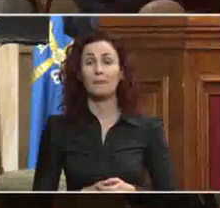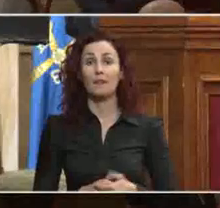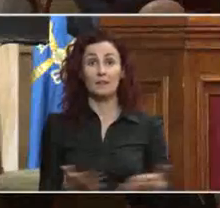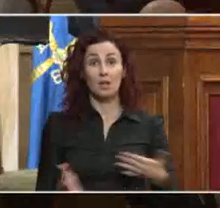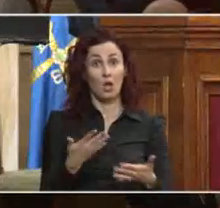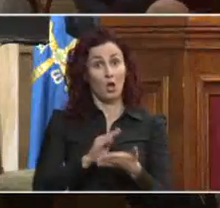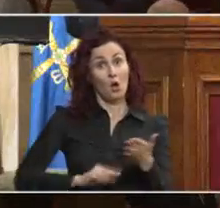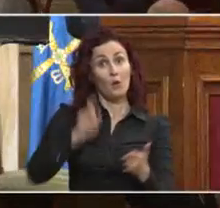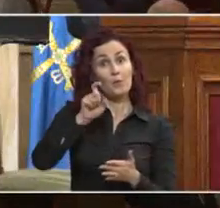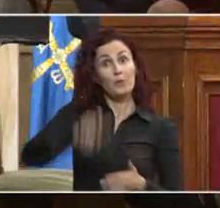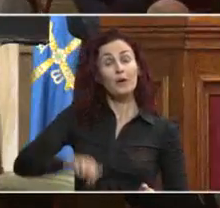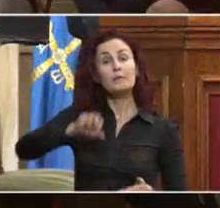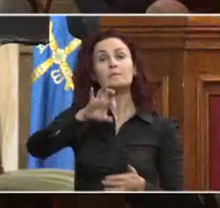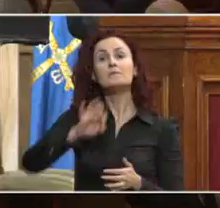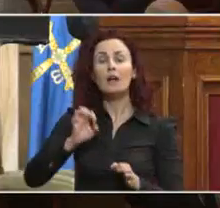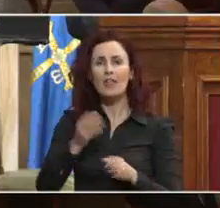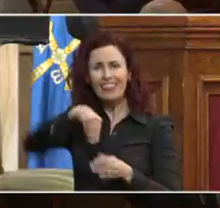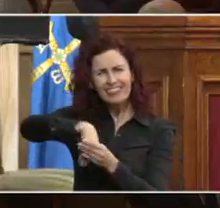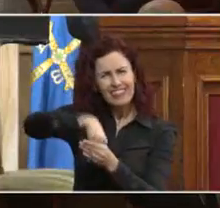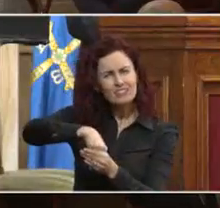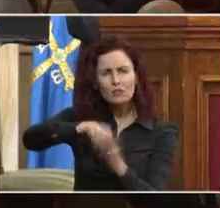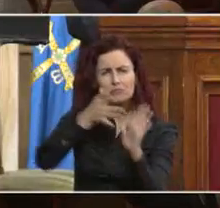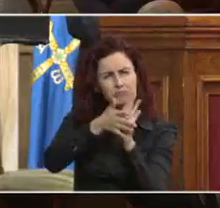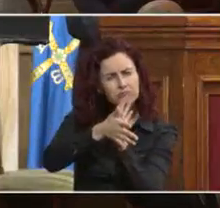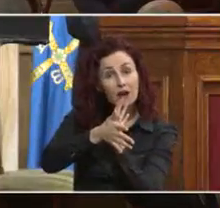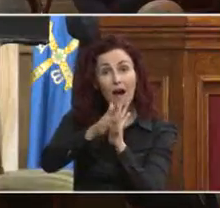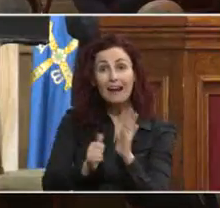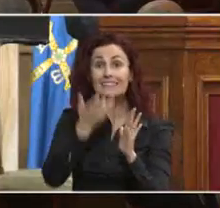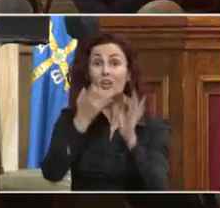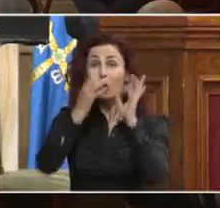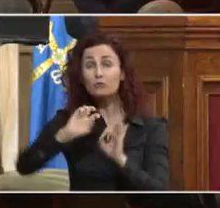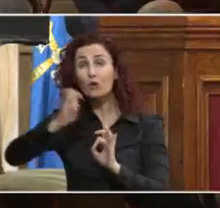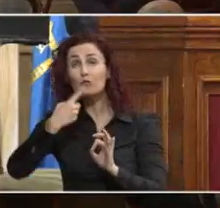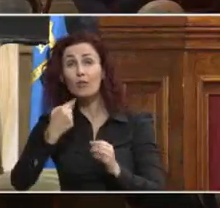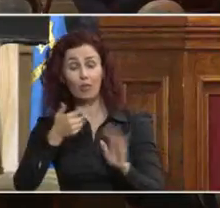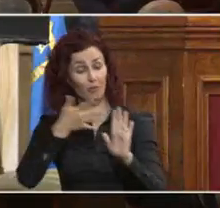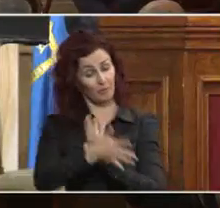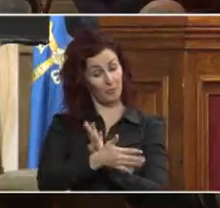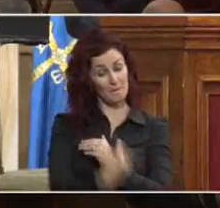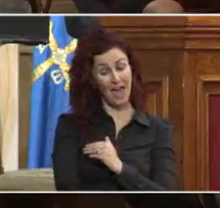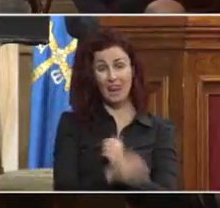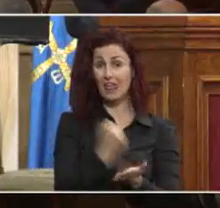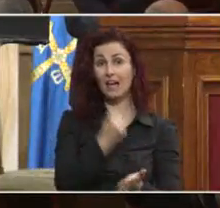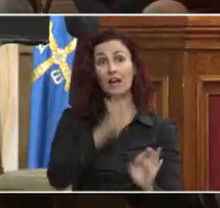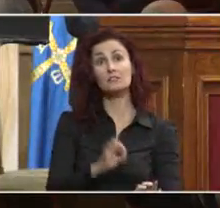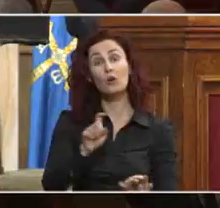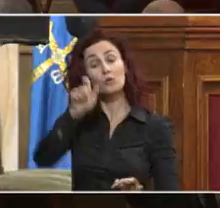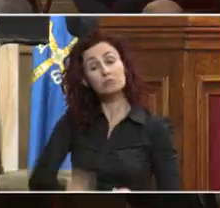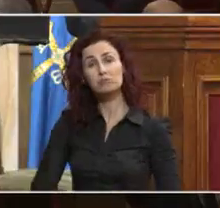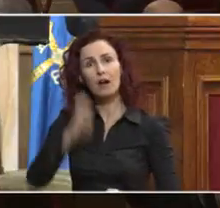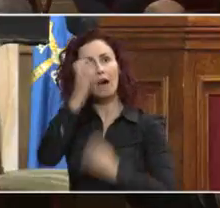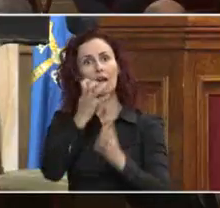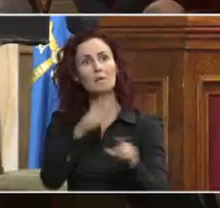La obra de Mastropiero está tan llena de mensajes y significados que si Cassirer define al hombre como animal simbólico, Mastropiero es tan animal